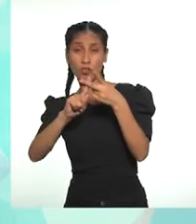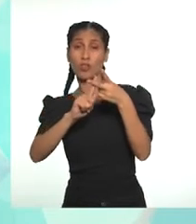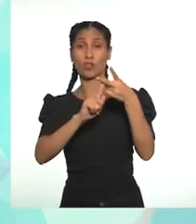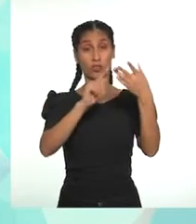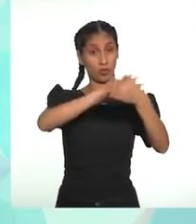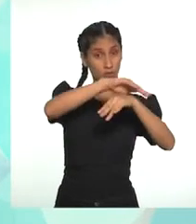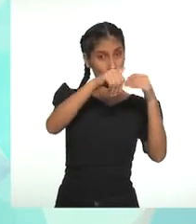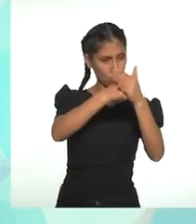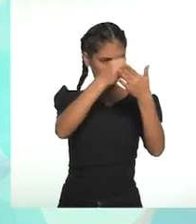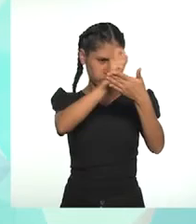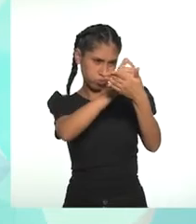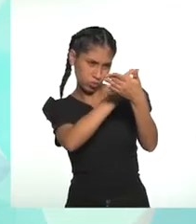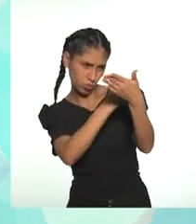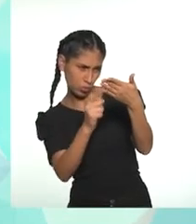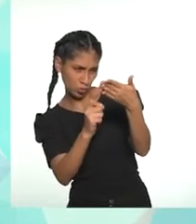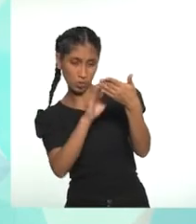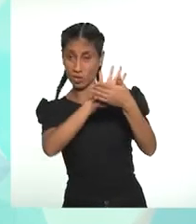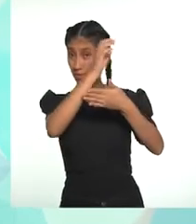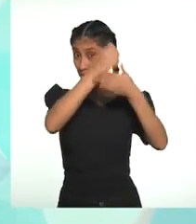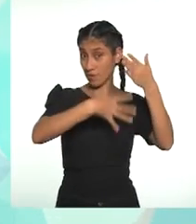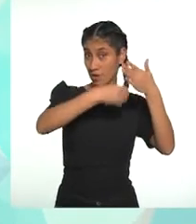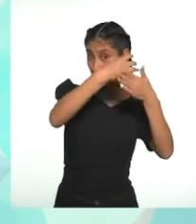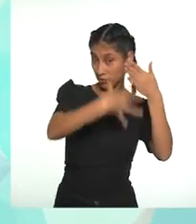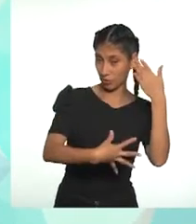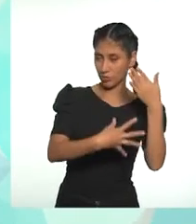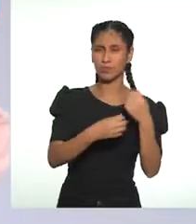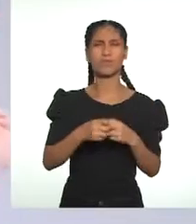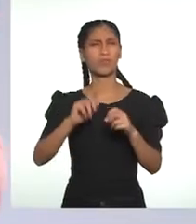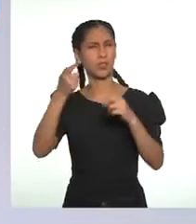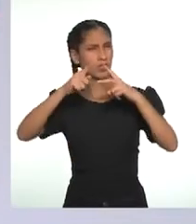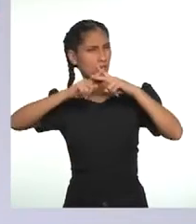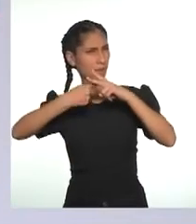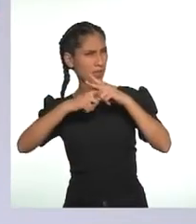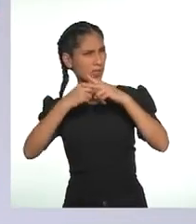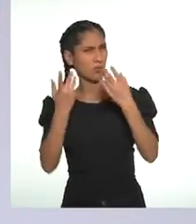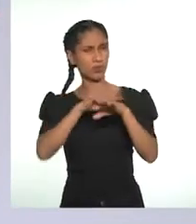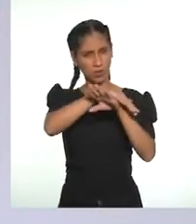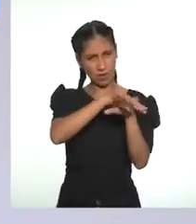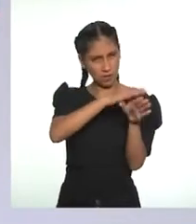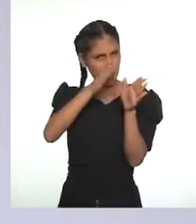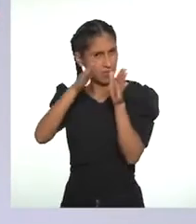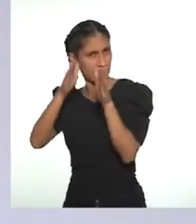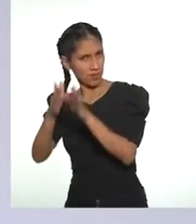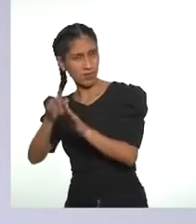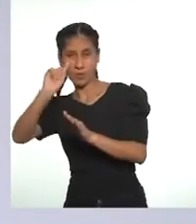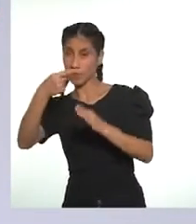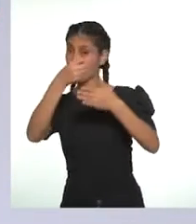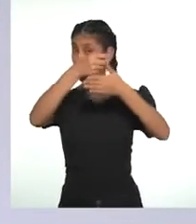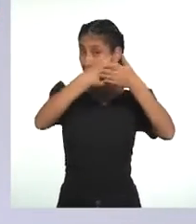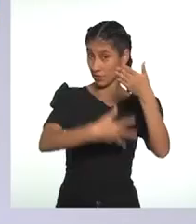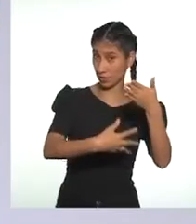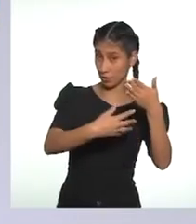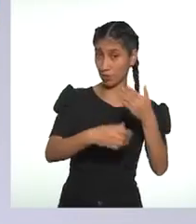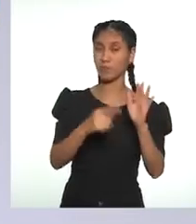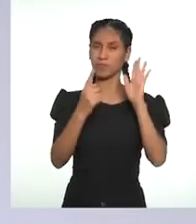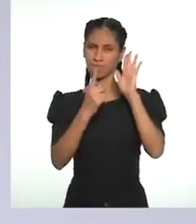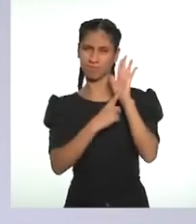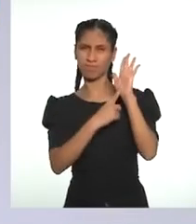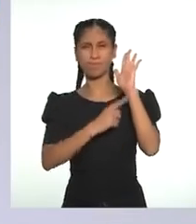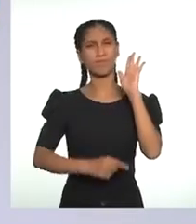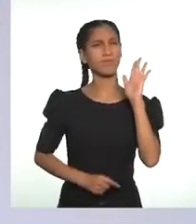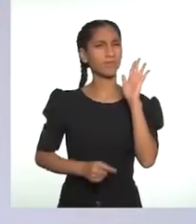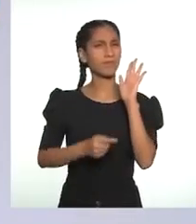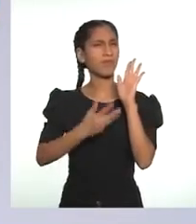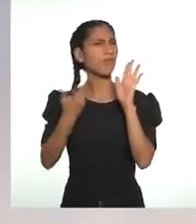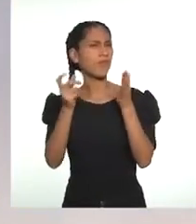planificación y redacción de la versión preliminar del texto instructivo. Entonces comencemos con la planificación de nuestro primer texto para